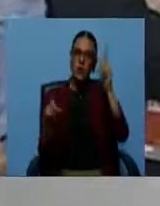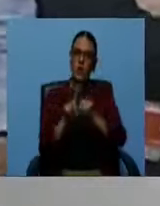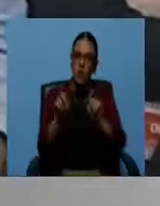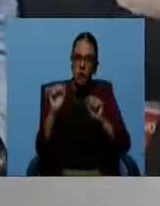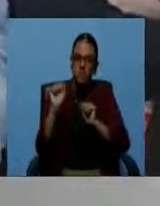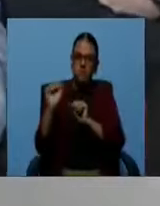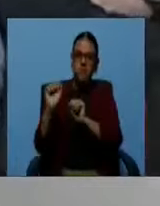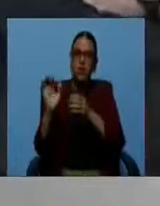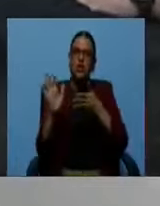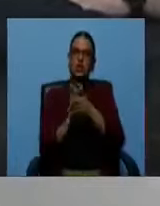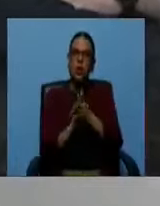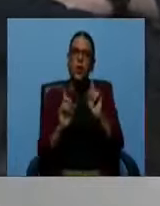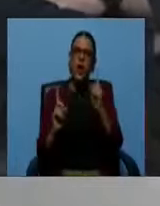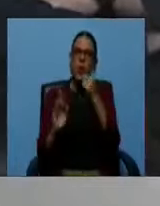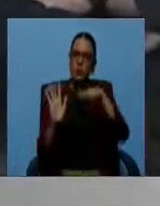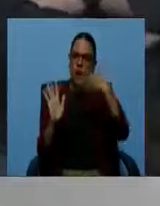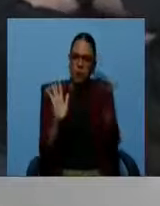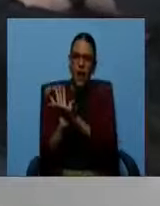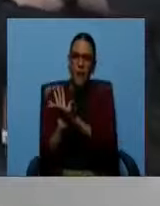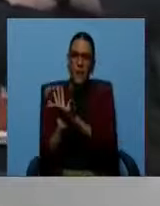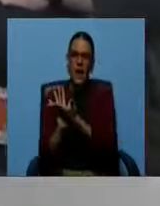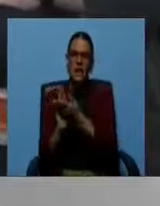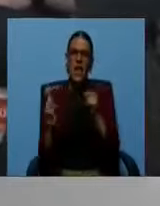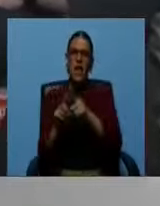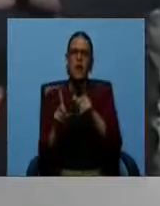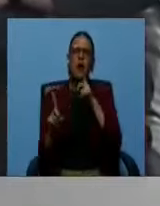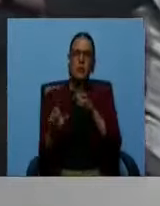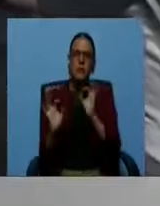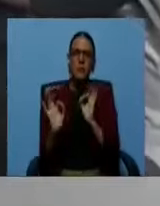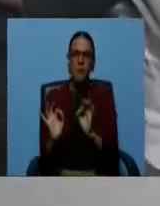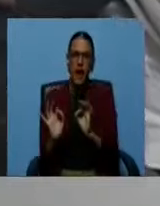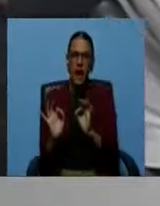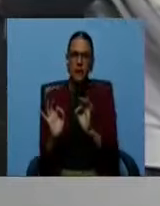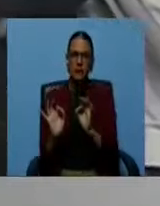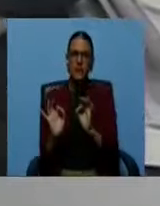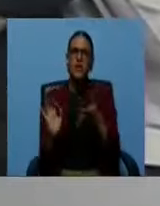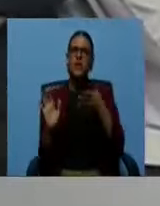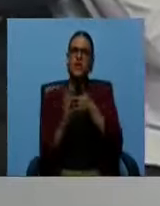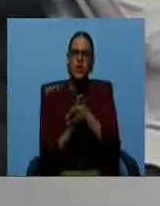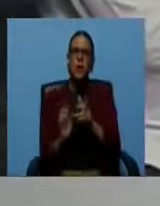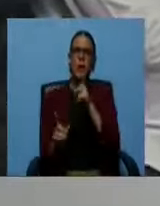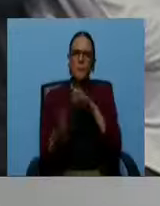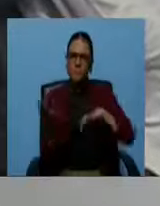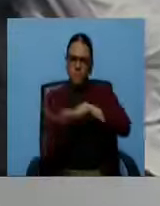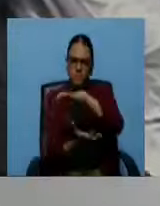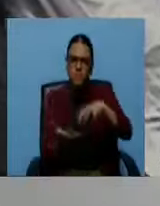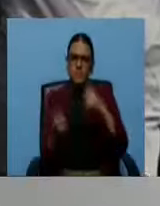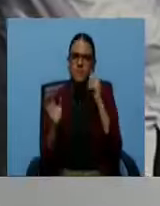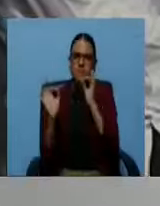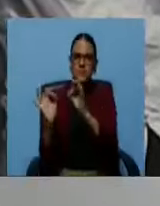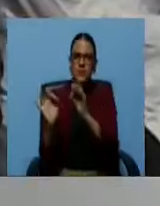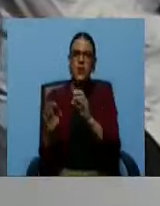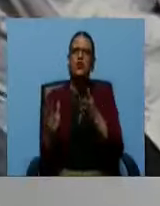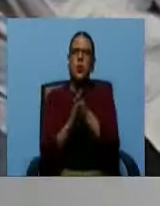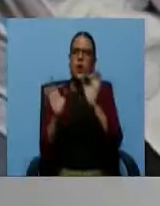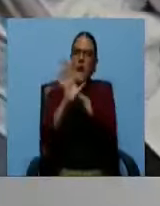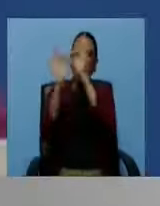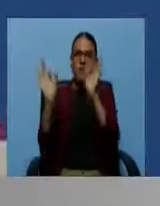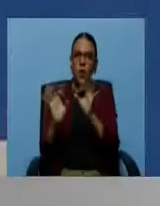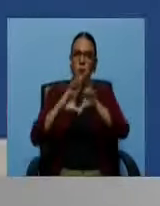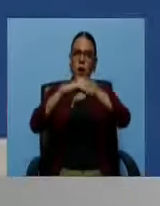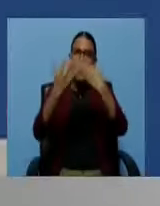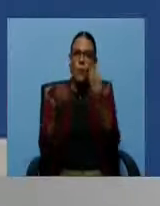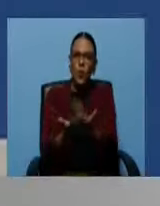confrontamos. Una de las amenazas más crueles, más cruentas, como es la red